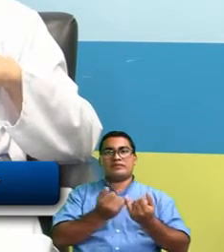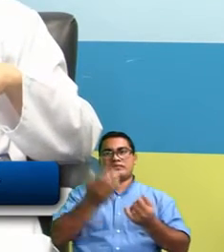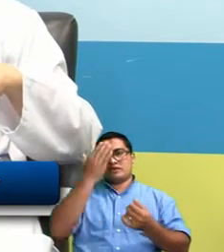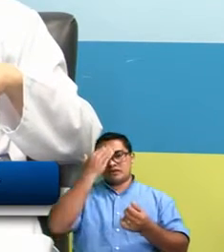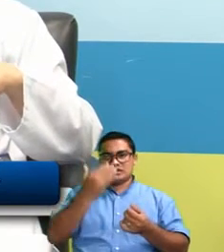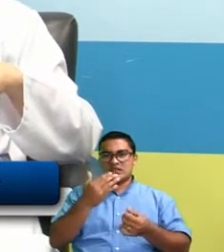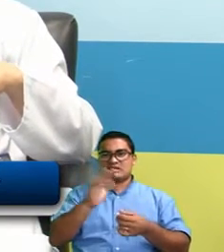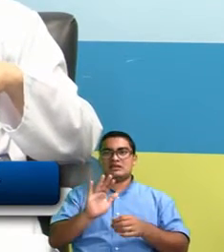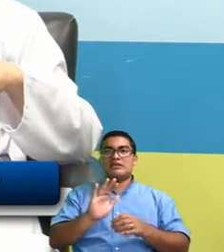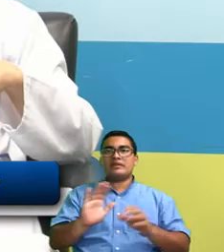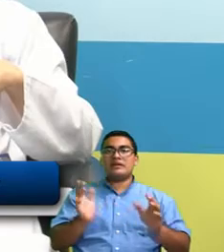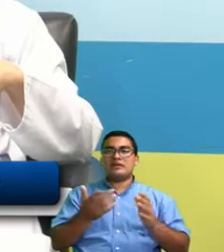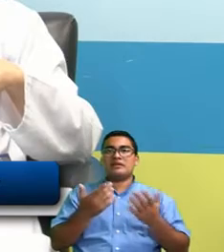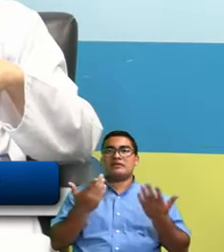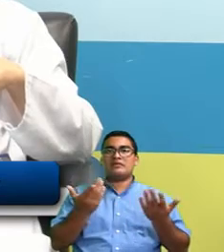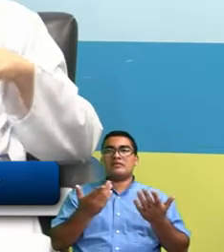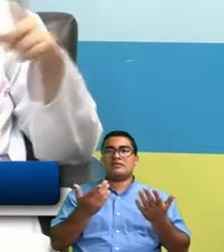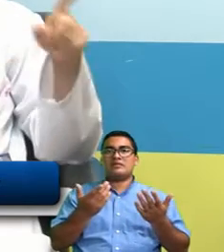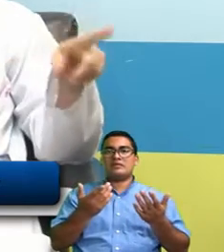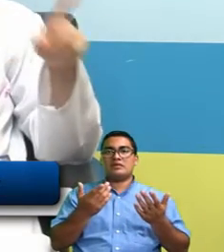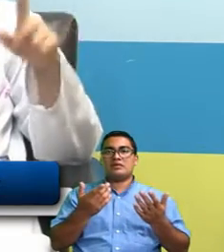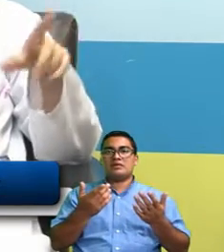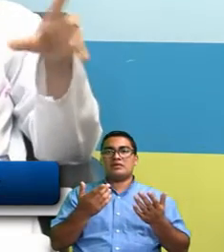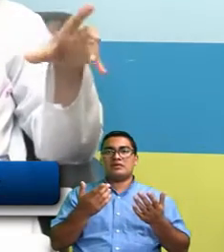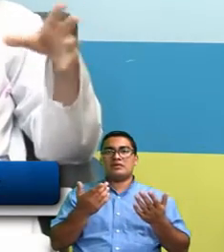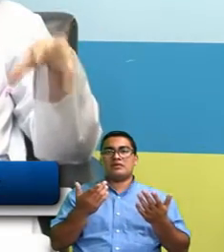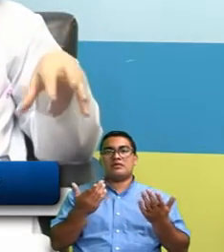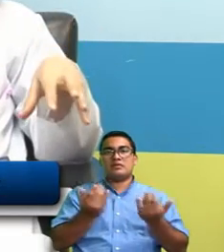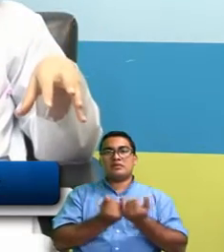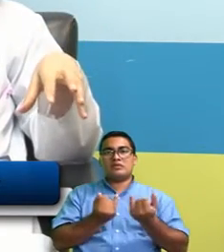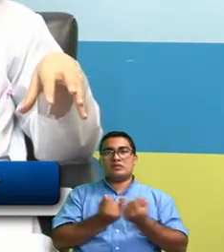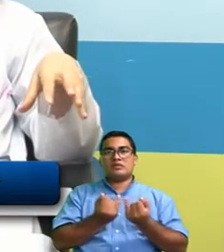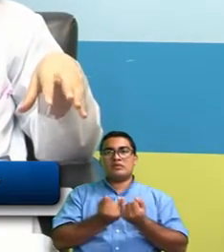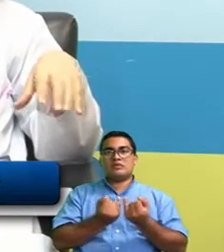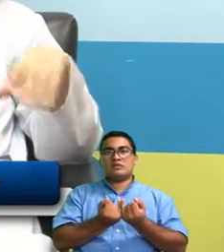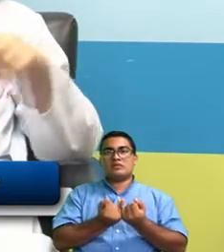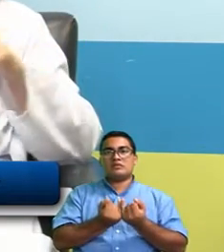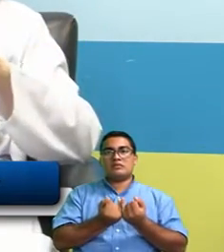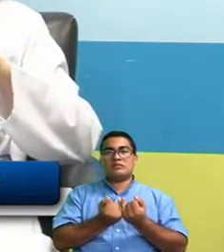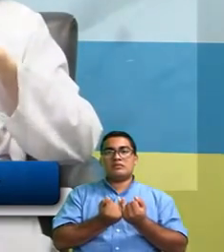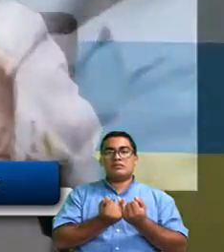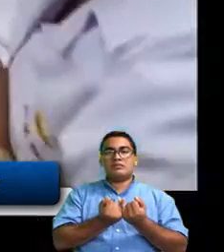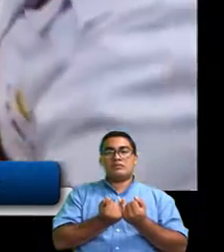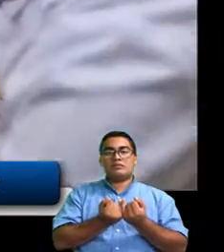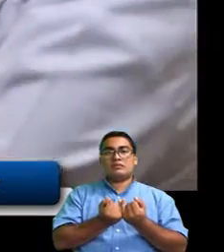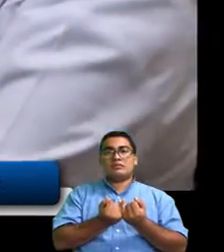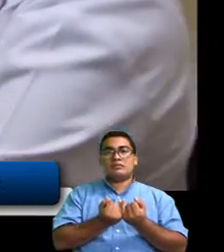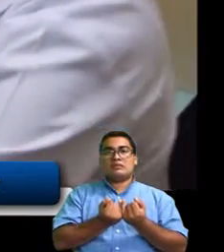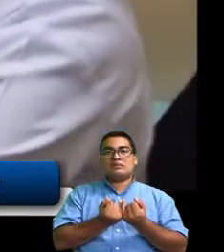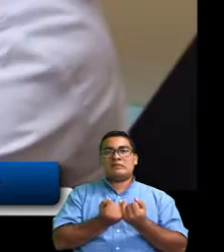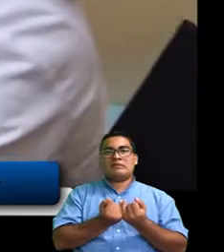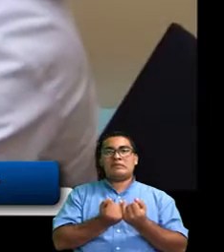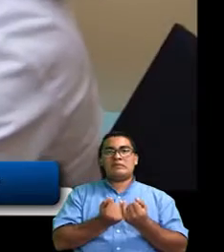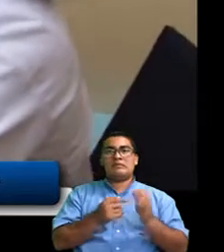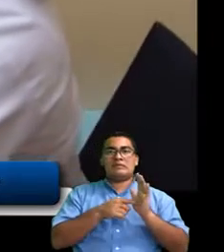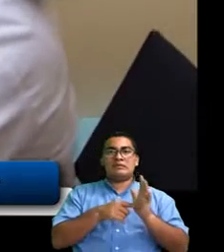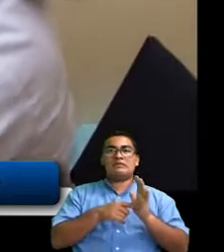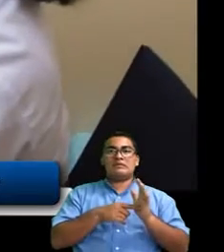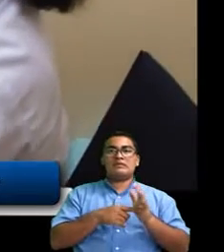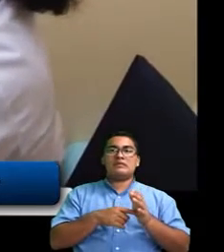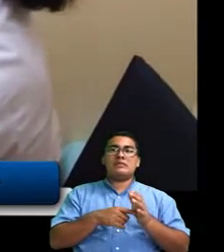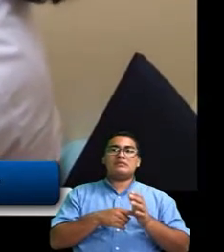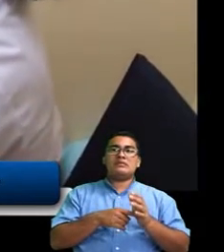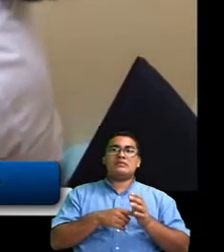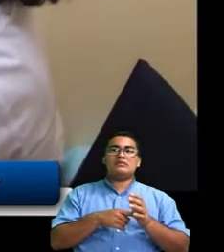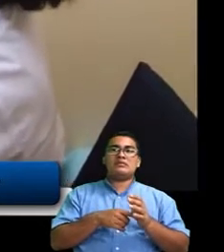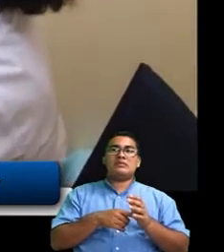digamos que si la lee aquí, que no se lee aquí, pues se lee en las cabeceras departamentales porque es más cerca. Digamos que en un municipio de aquí. Entonces